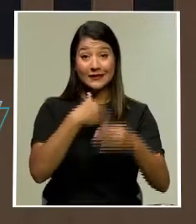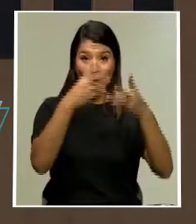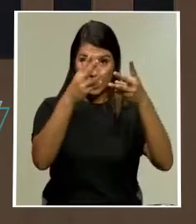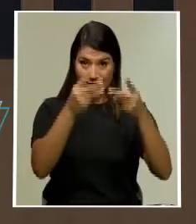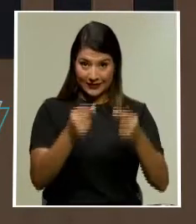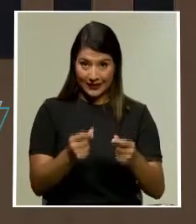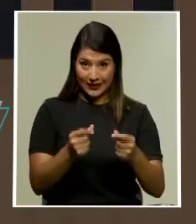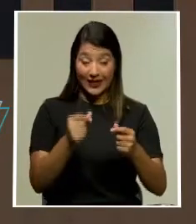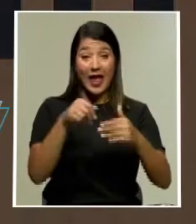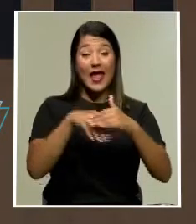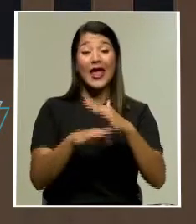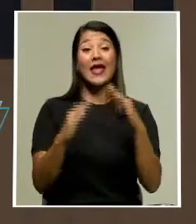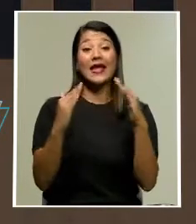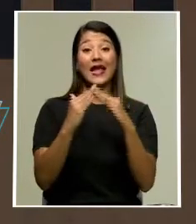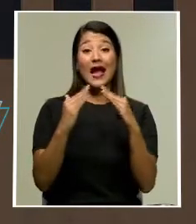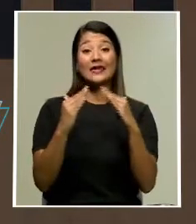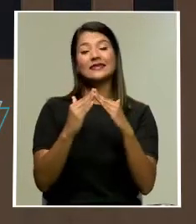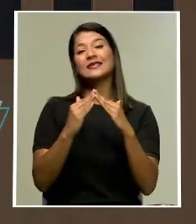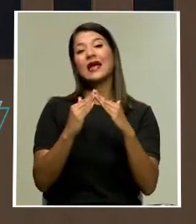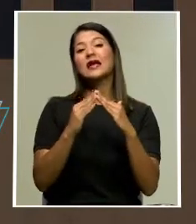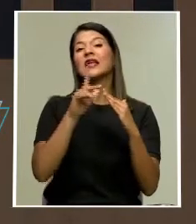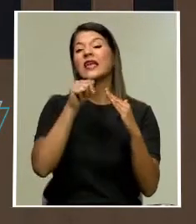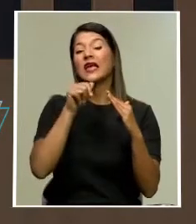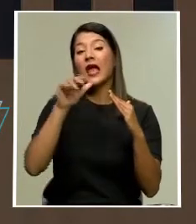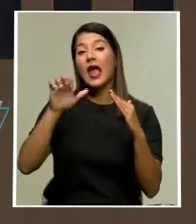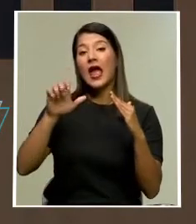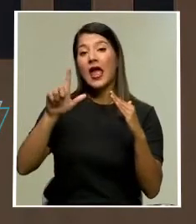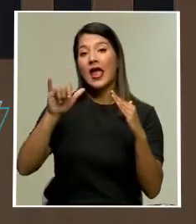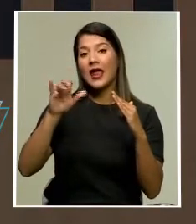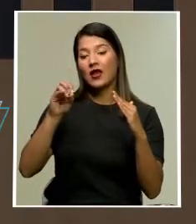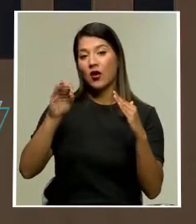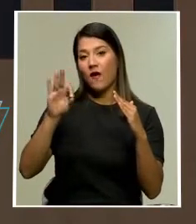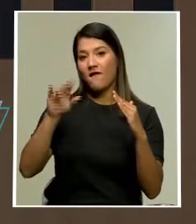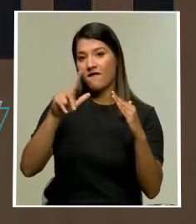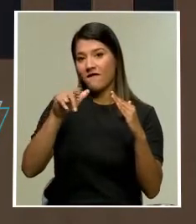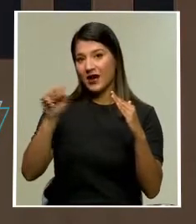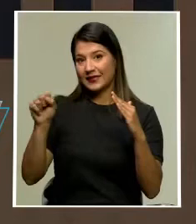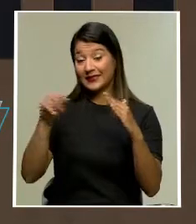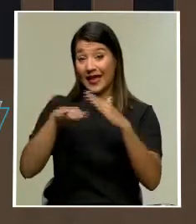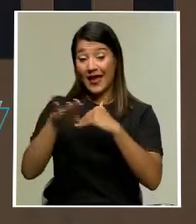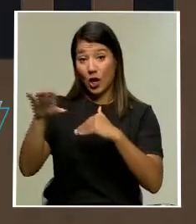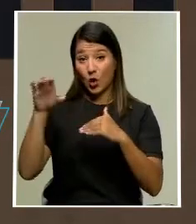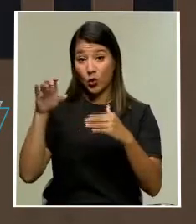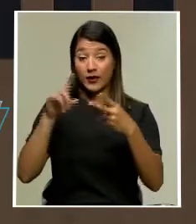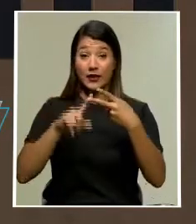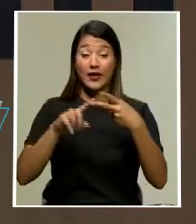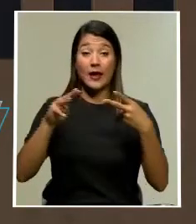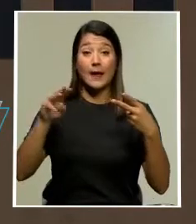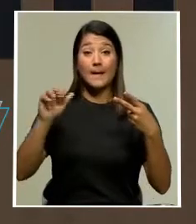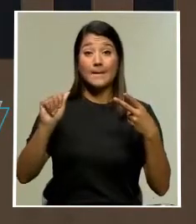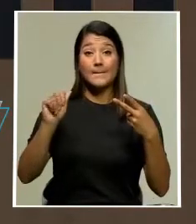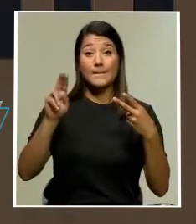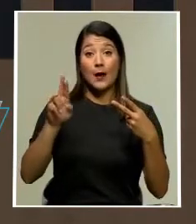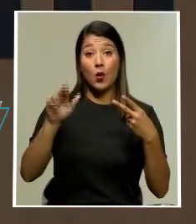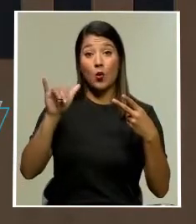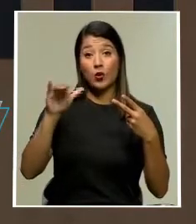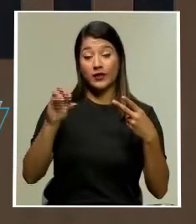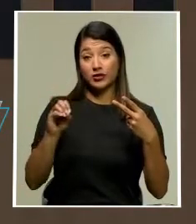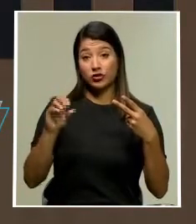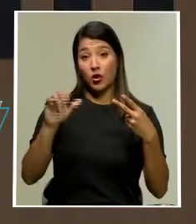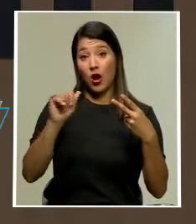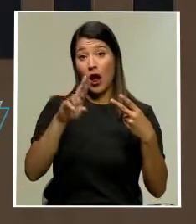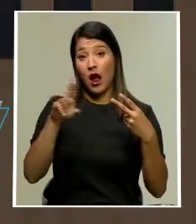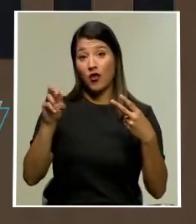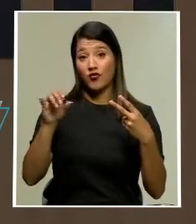la vivienda de Elio Fallas en Curridabat y también en la vivienda de Mauricio Arroyo, esto en Naranjo. Esto para